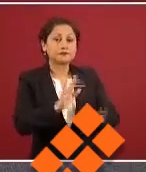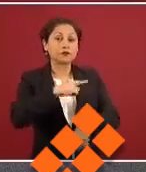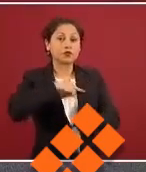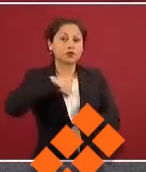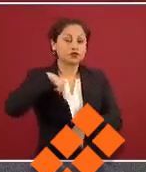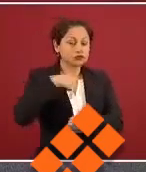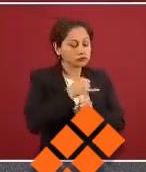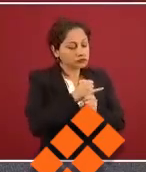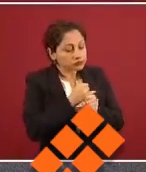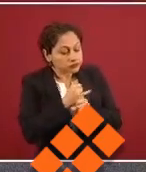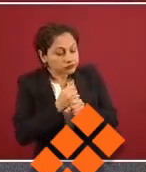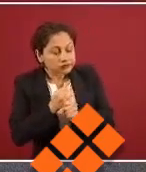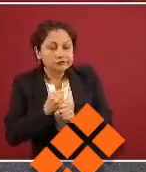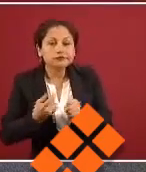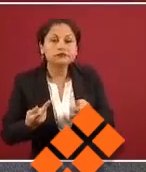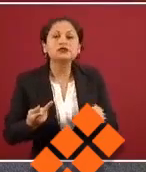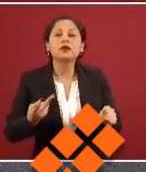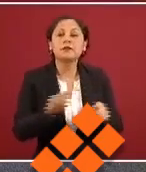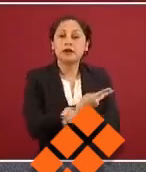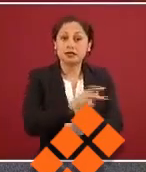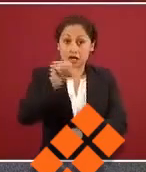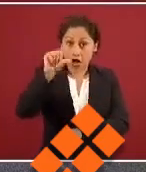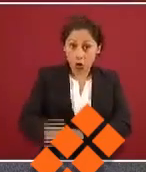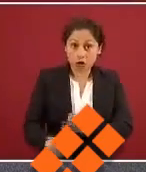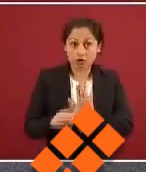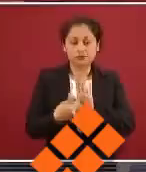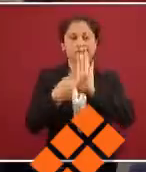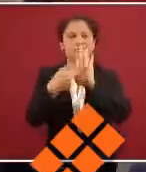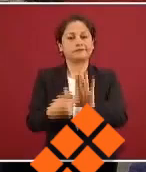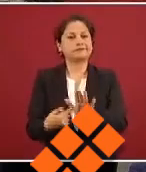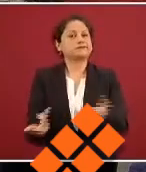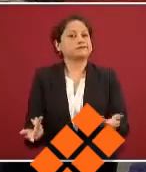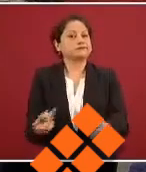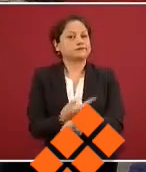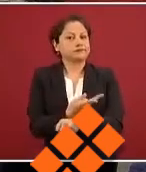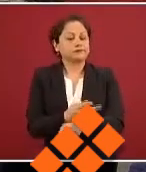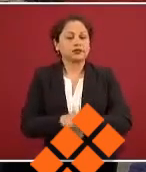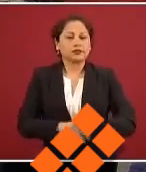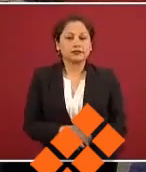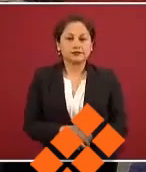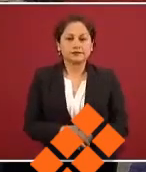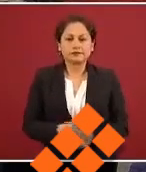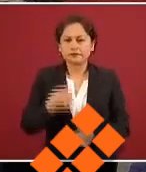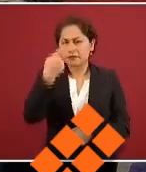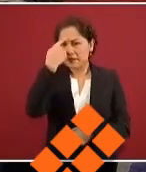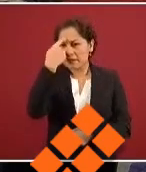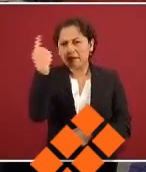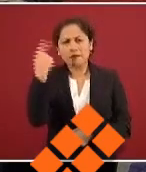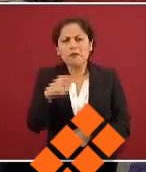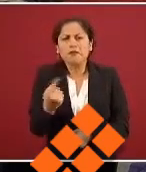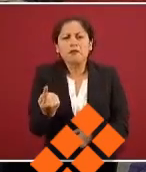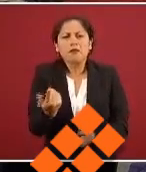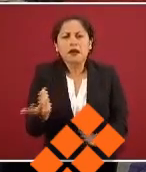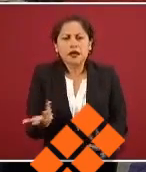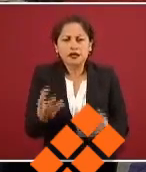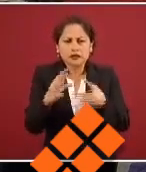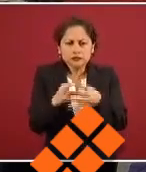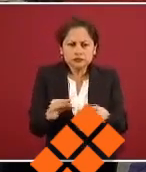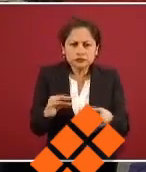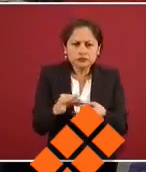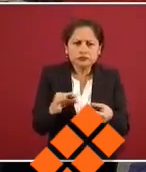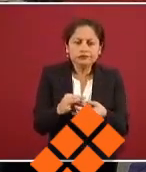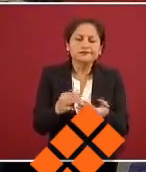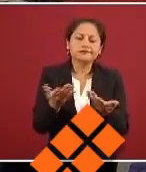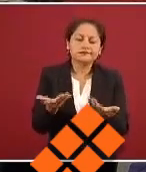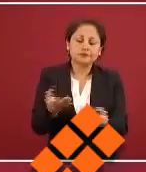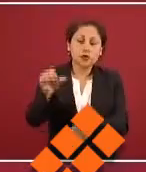Durante la conferencia matutina de este miércoles, el presidente de México, Andrés Manuel López Obrador, estuvo acompañado de Luisa María Alcalde, titular de la